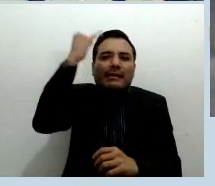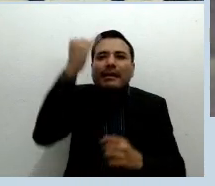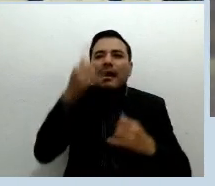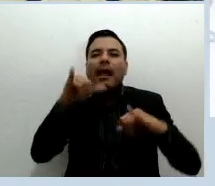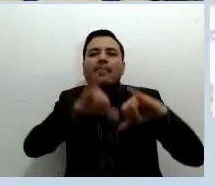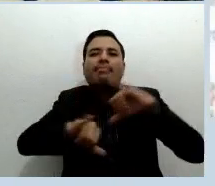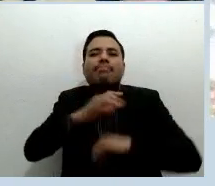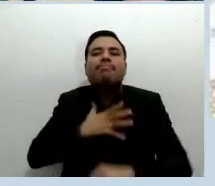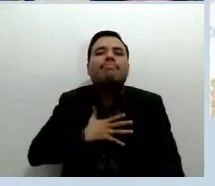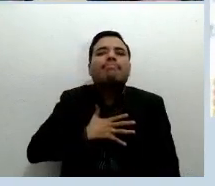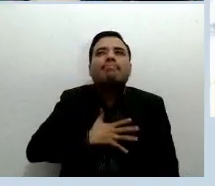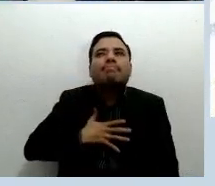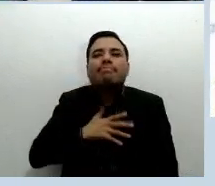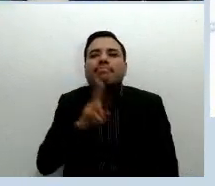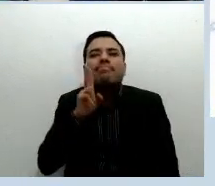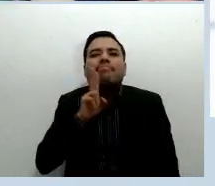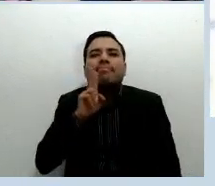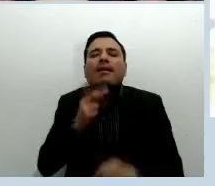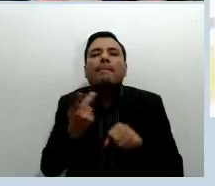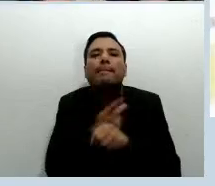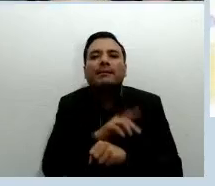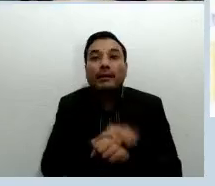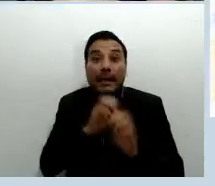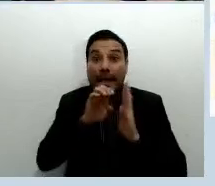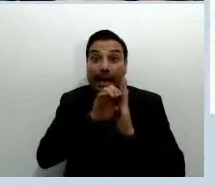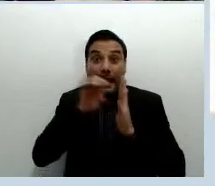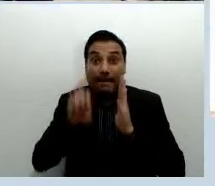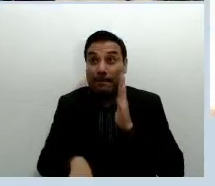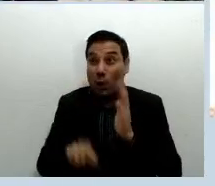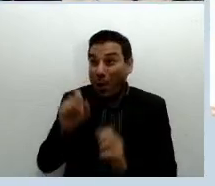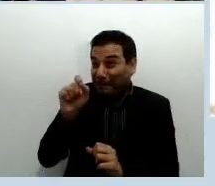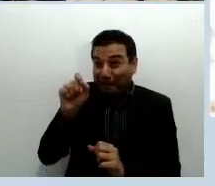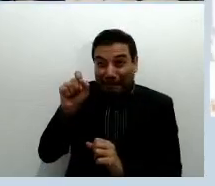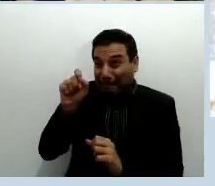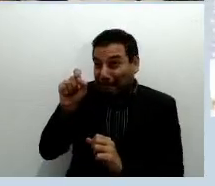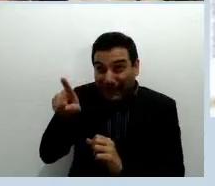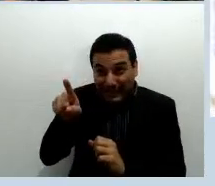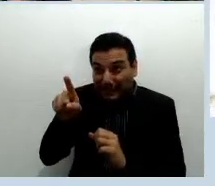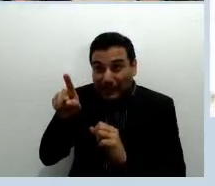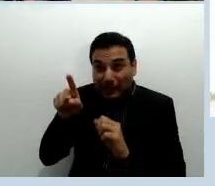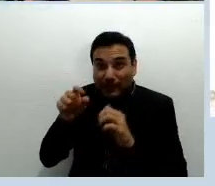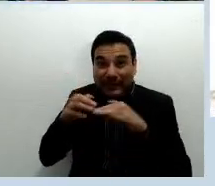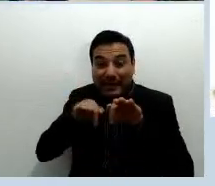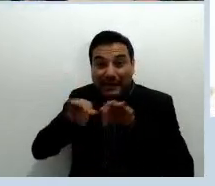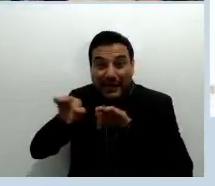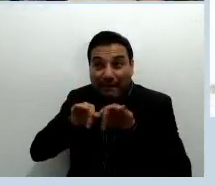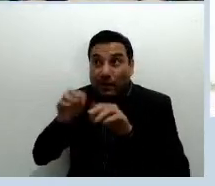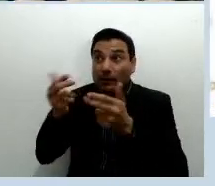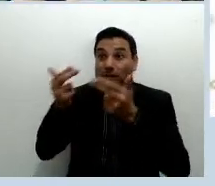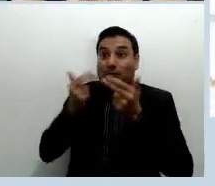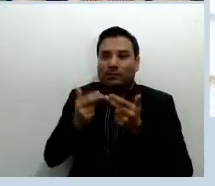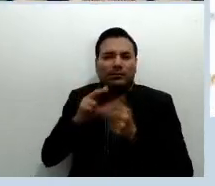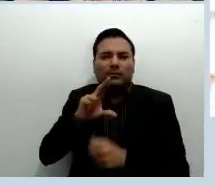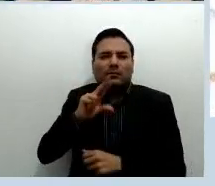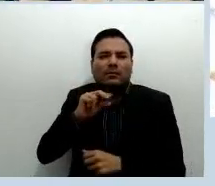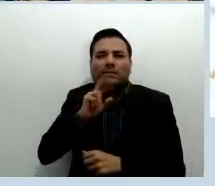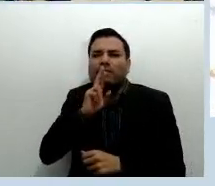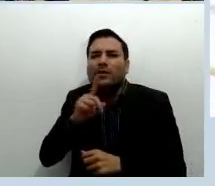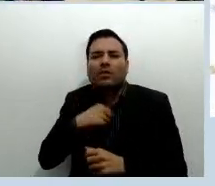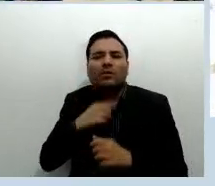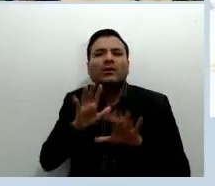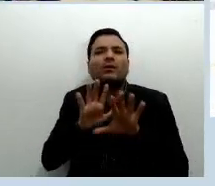si en vez de seguir tal cosa lo hacemos desde aquí no y bueno ese también es el